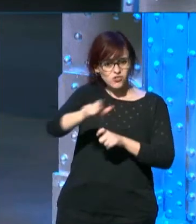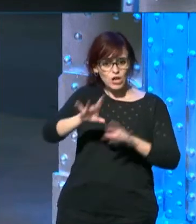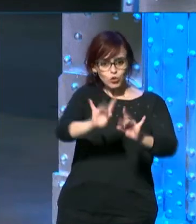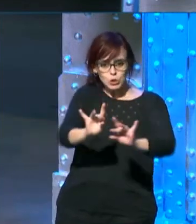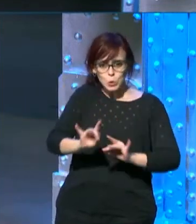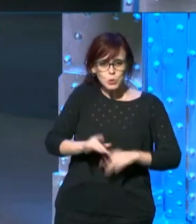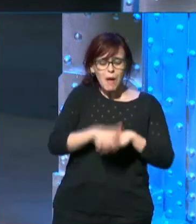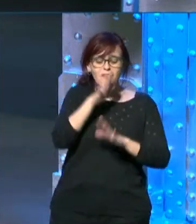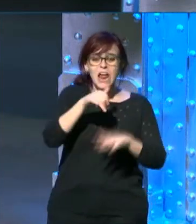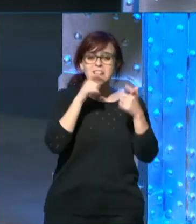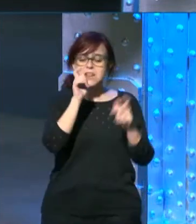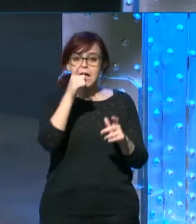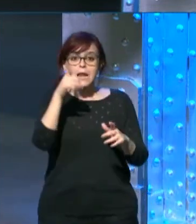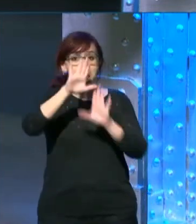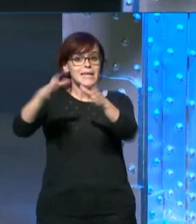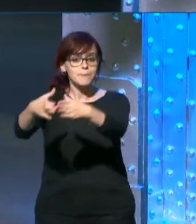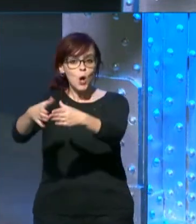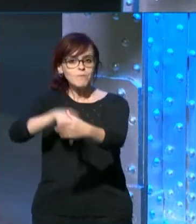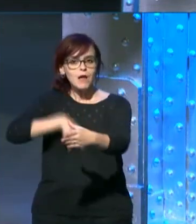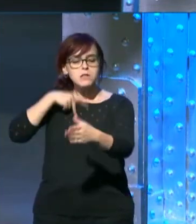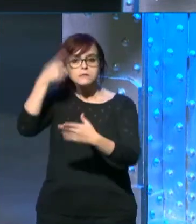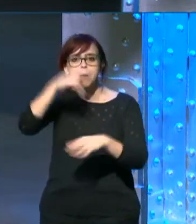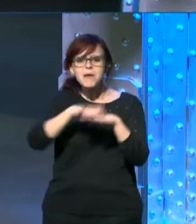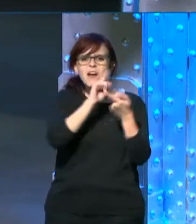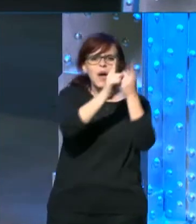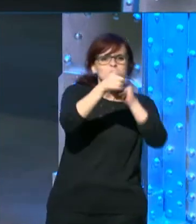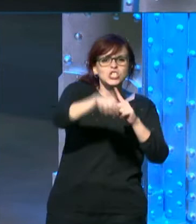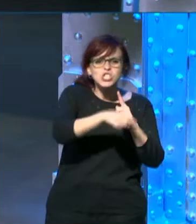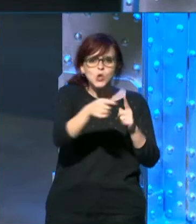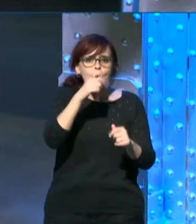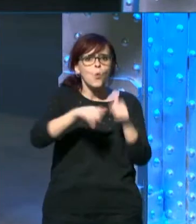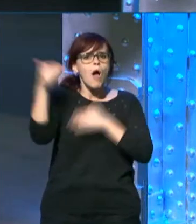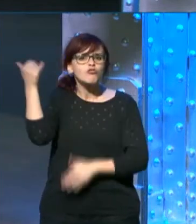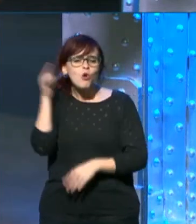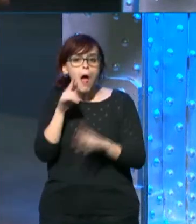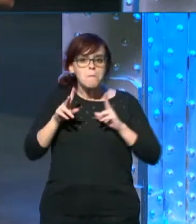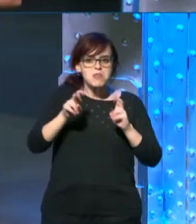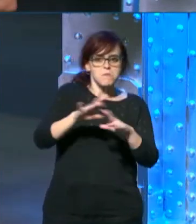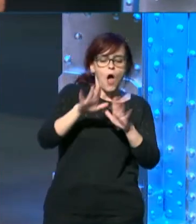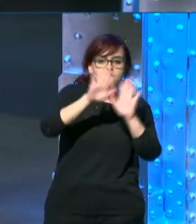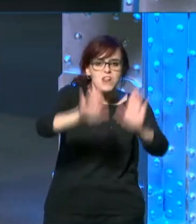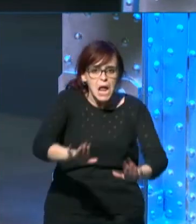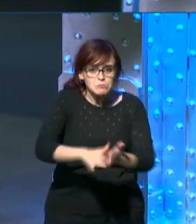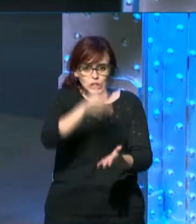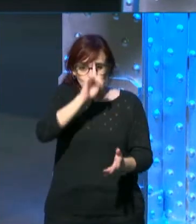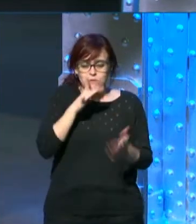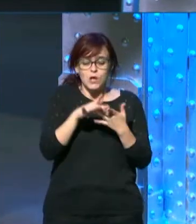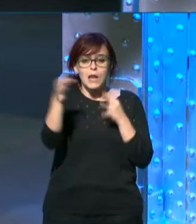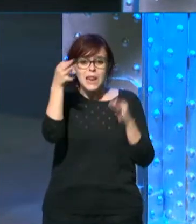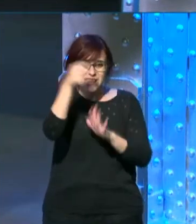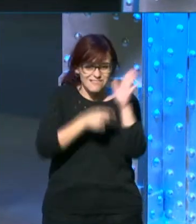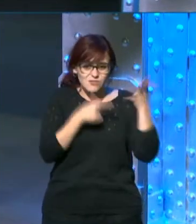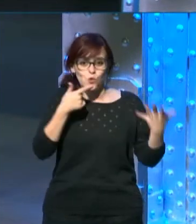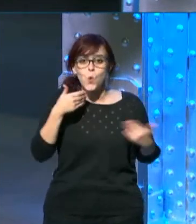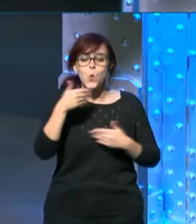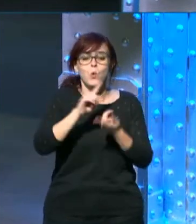requisitos y el equipo no se enteraba de qué se había cambiado, cuándo se había cambiado y por qué se había cambiado. Como veis, es una amalgama de cosas